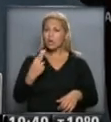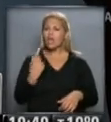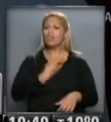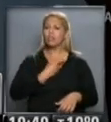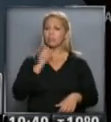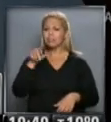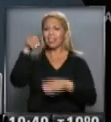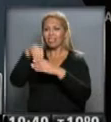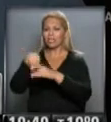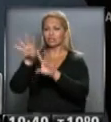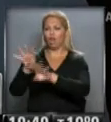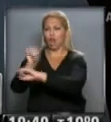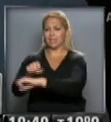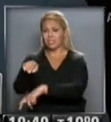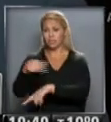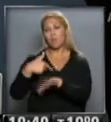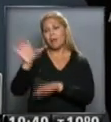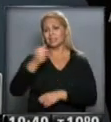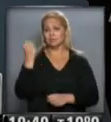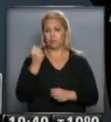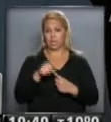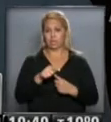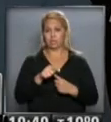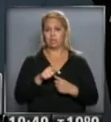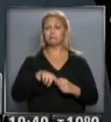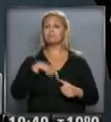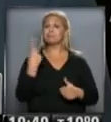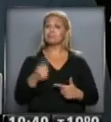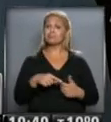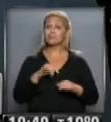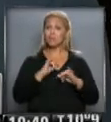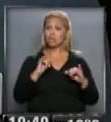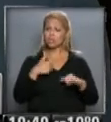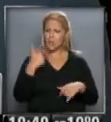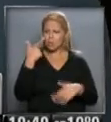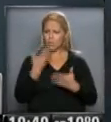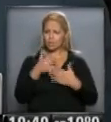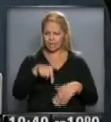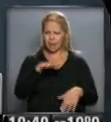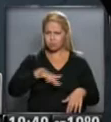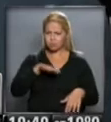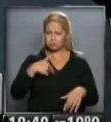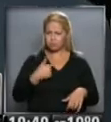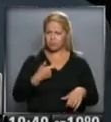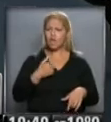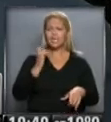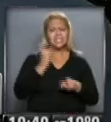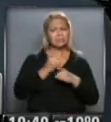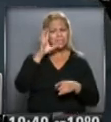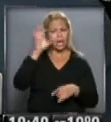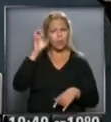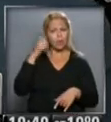preso. Eso es lo más importante. Como noticia que demuestra que nuestro pueblo no tiene ni olvido ni